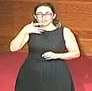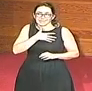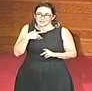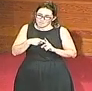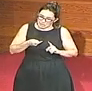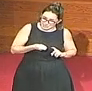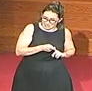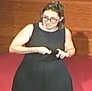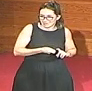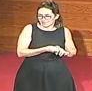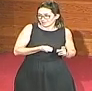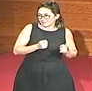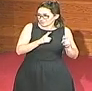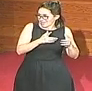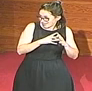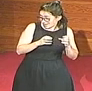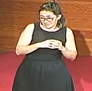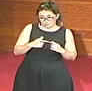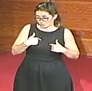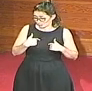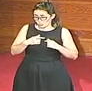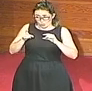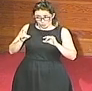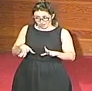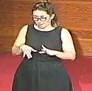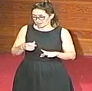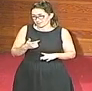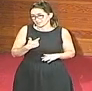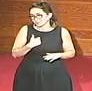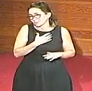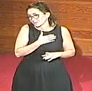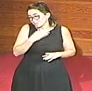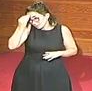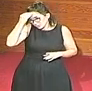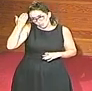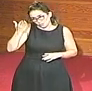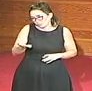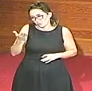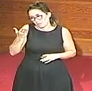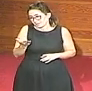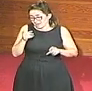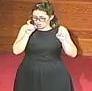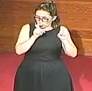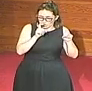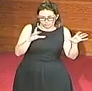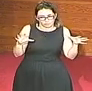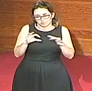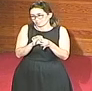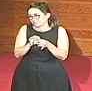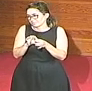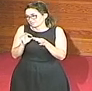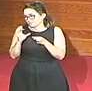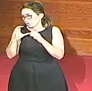juego, ¿no?, esa gana. Pues a nosotros nos pasa un poco lo mismo. Yo creo que es fundamental. O sea, lo de la educación. Educar